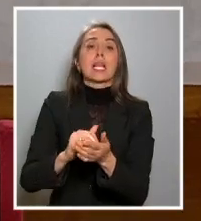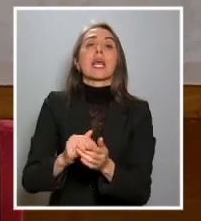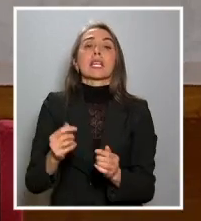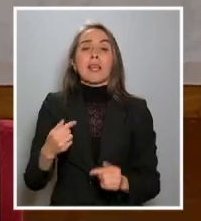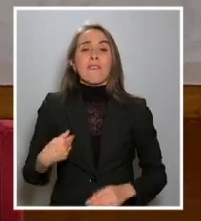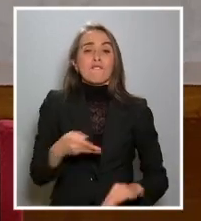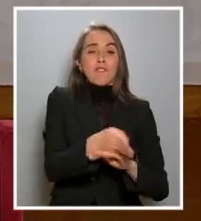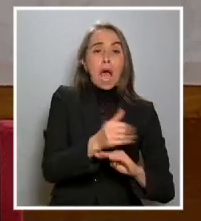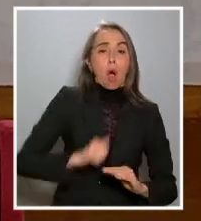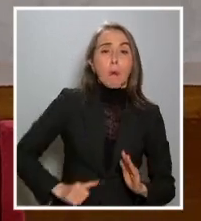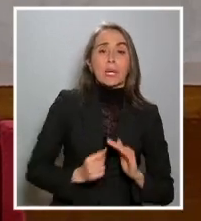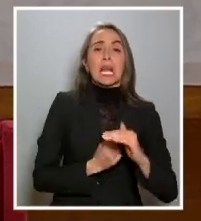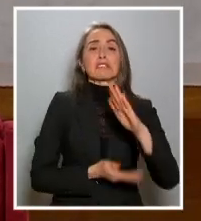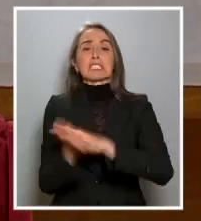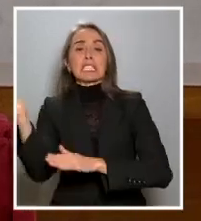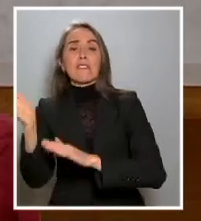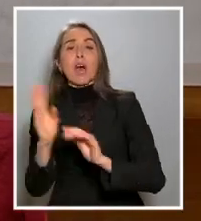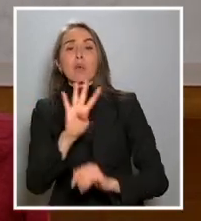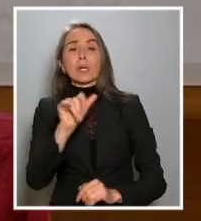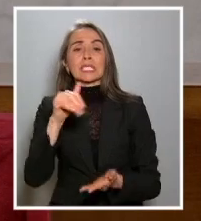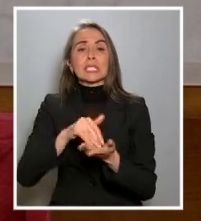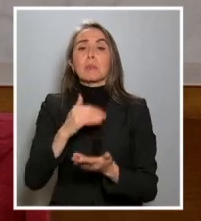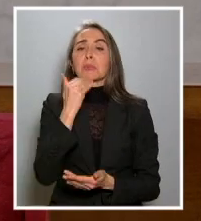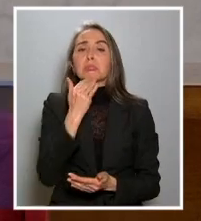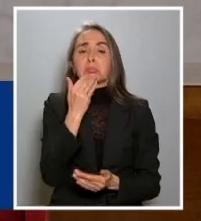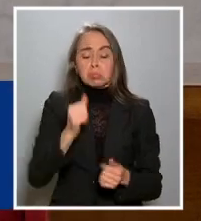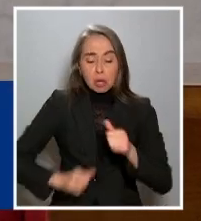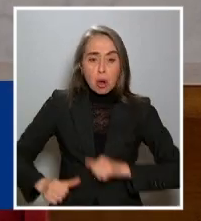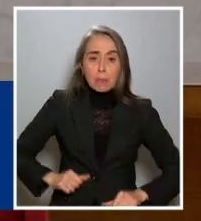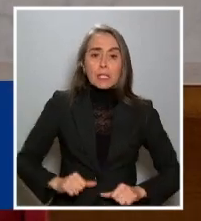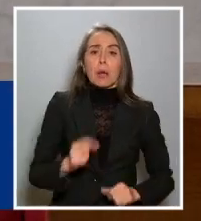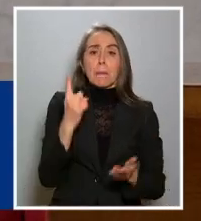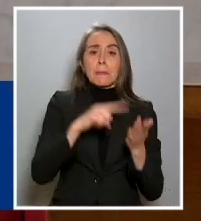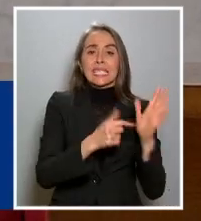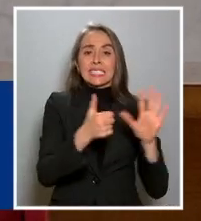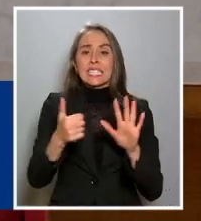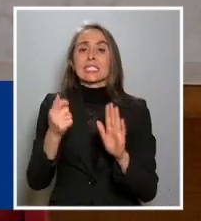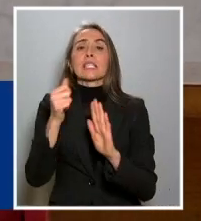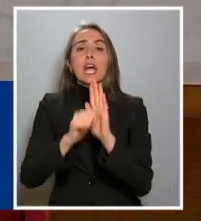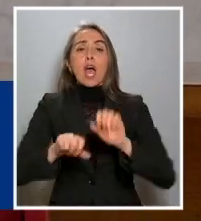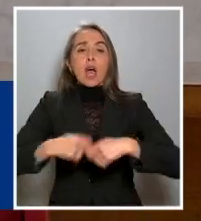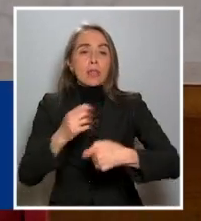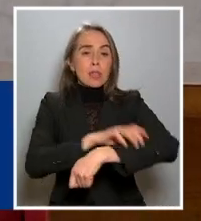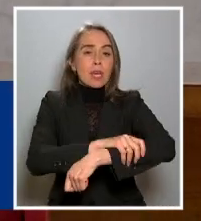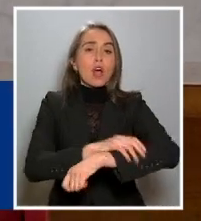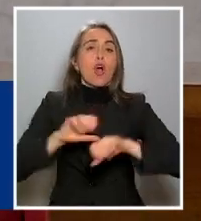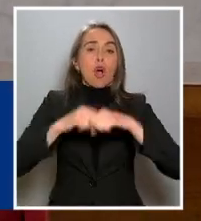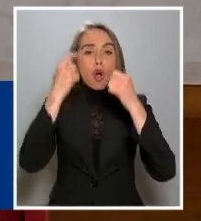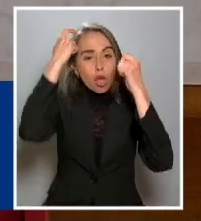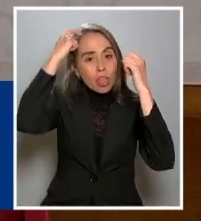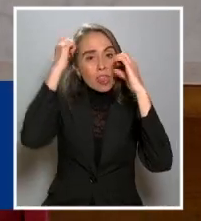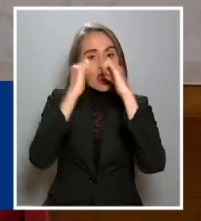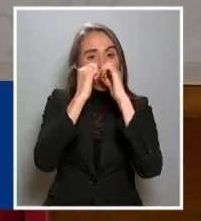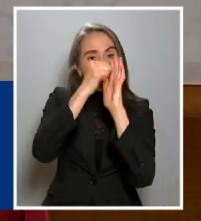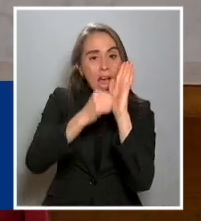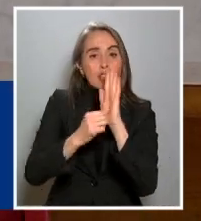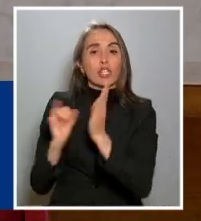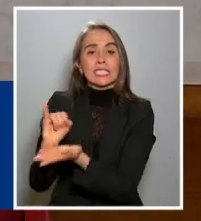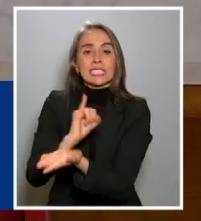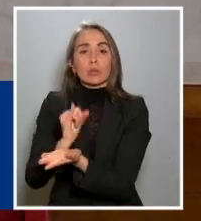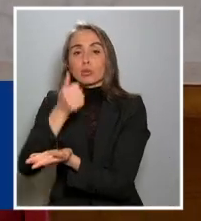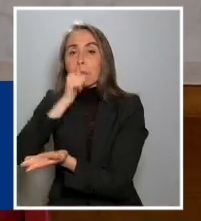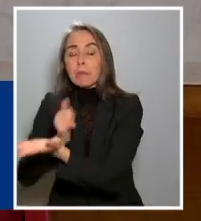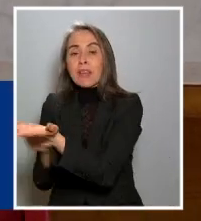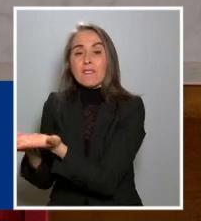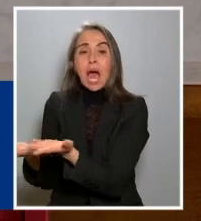ambulatorias, 4.600 cirugías menores y 1.300 cirugías complejas traumatológicas y neuroquirúrgicas con prestadores privados